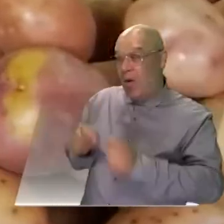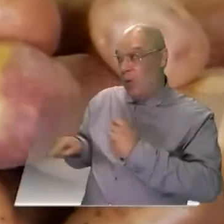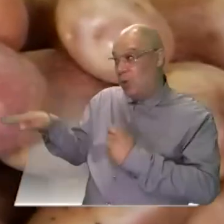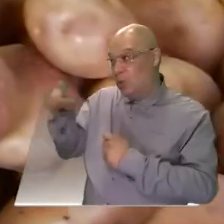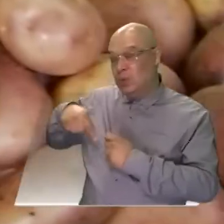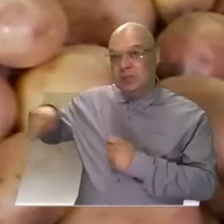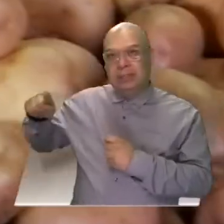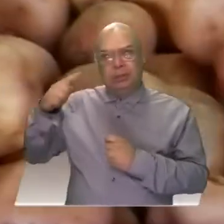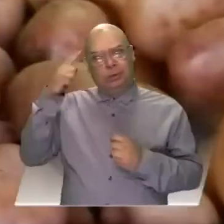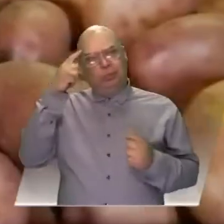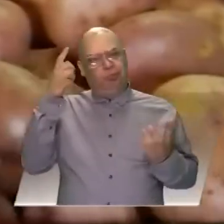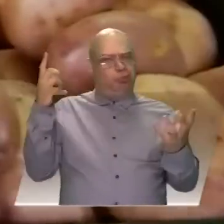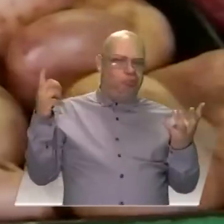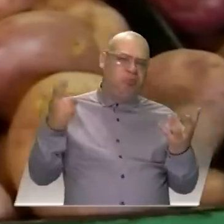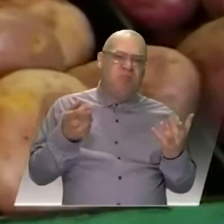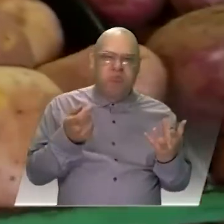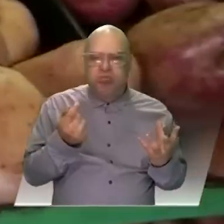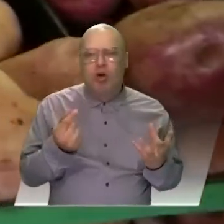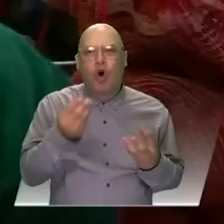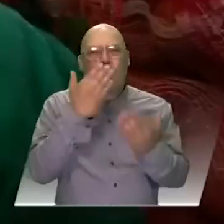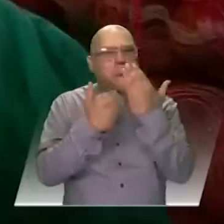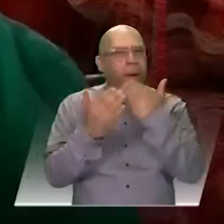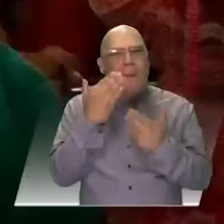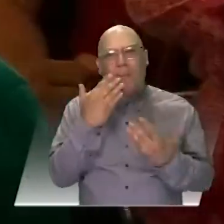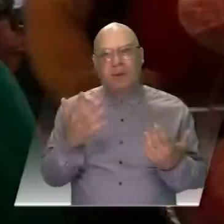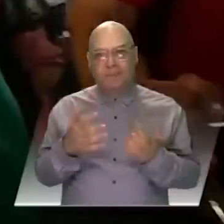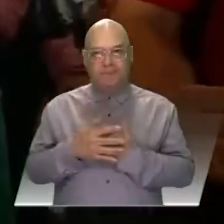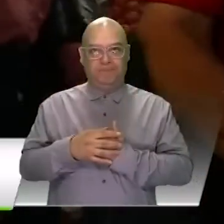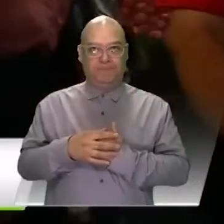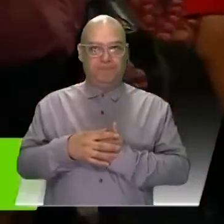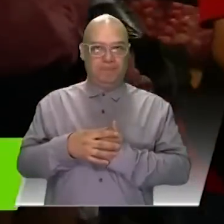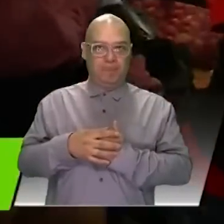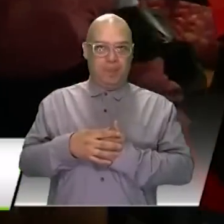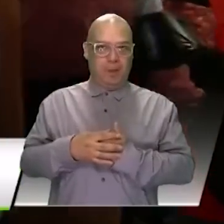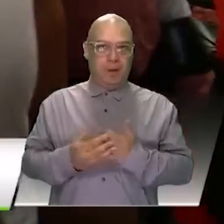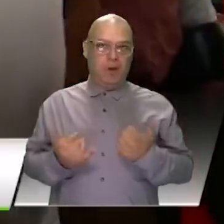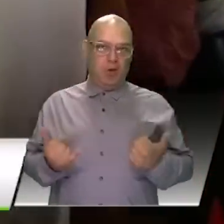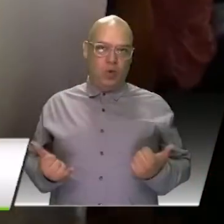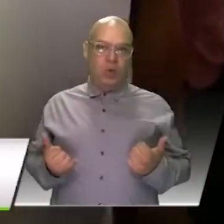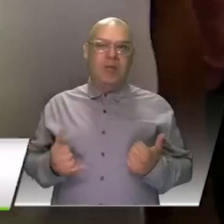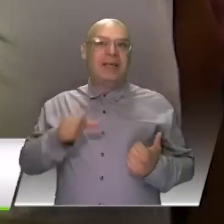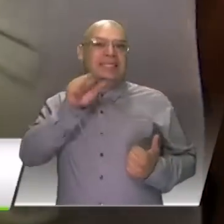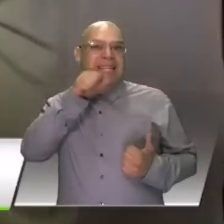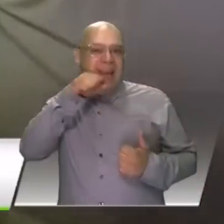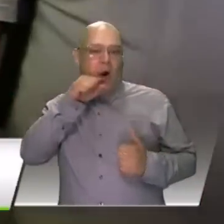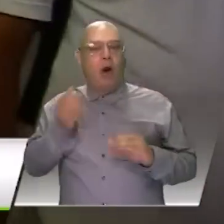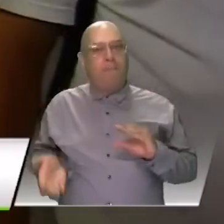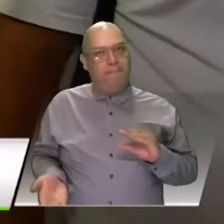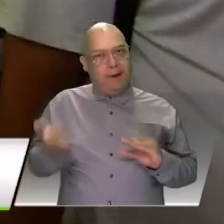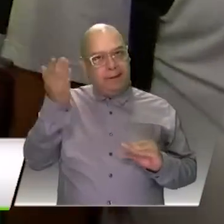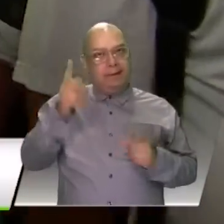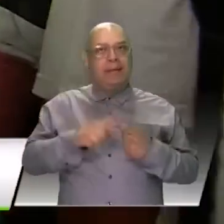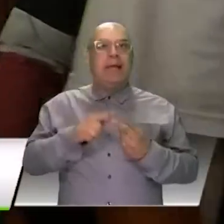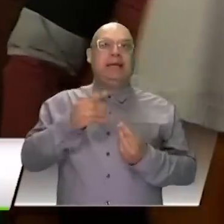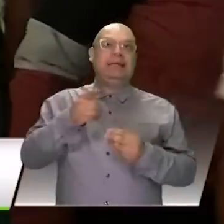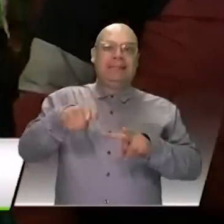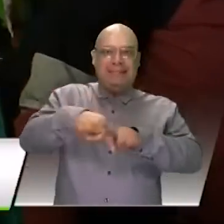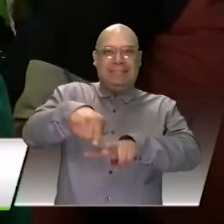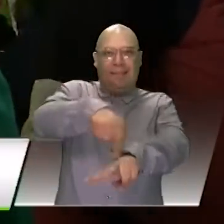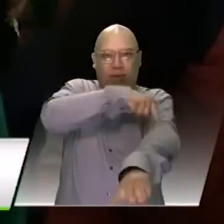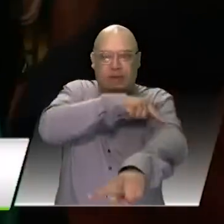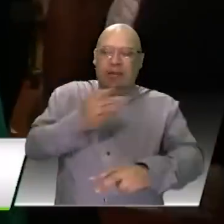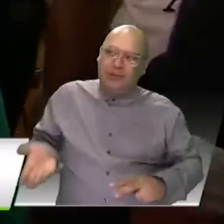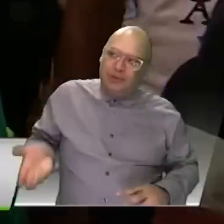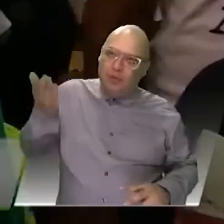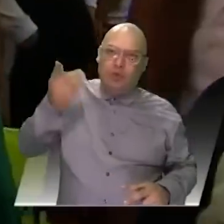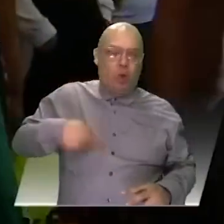propia percepción de los precios de la canasta familiar. Pues hoy subió la zanahoria un poquito y la cebolla de rama. Ya de resto todo